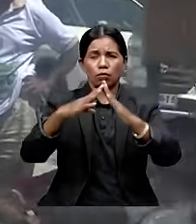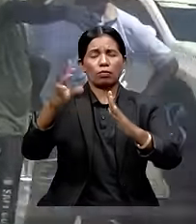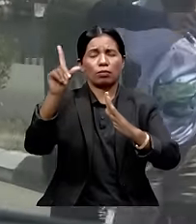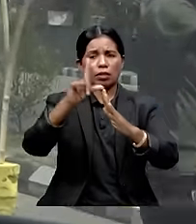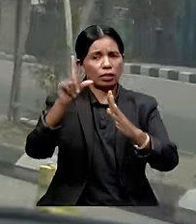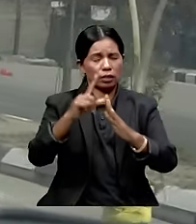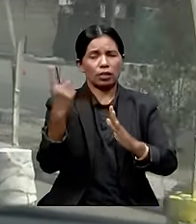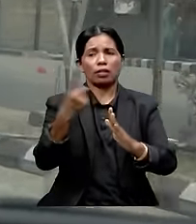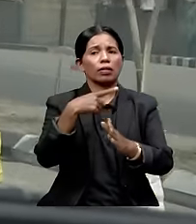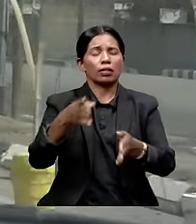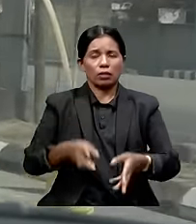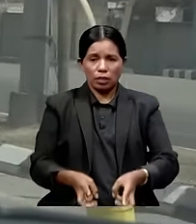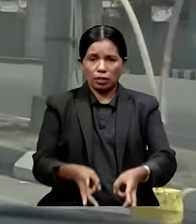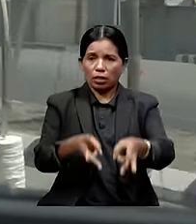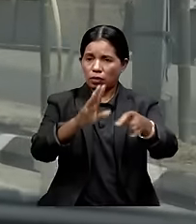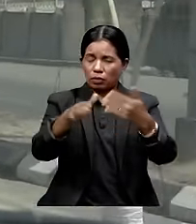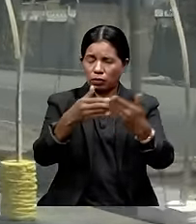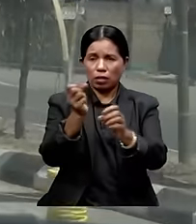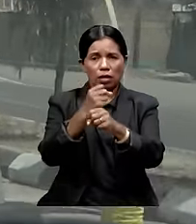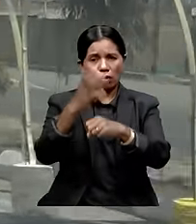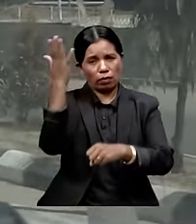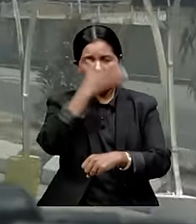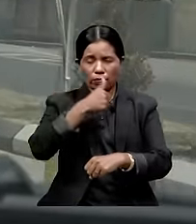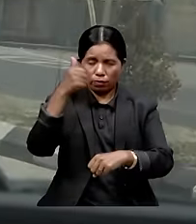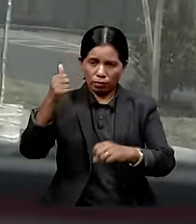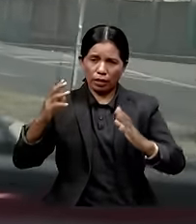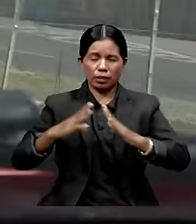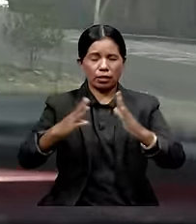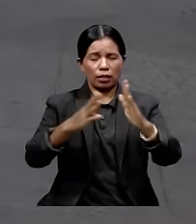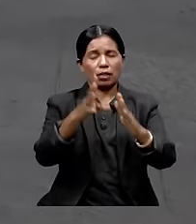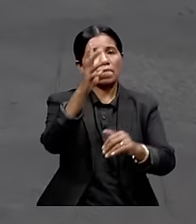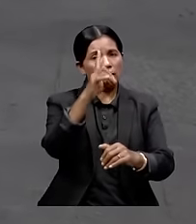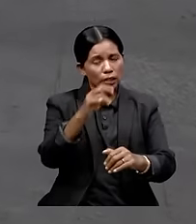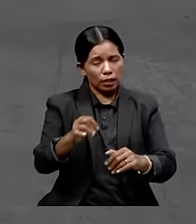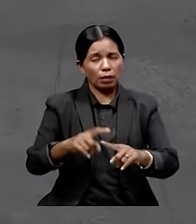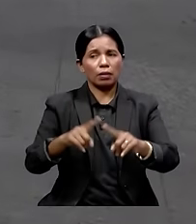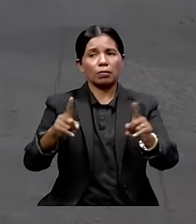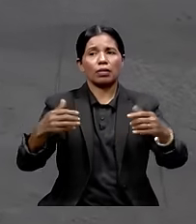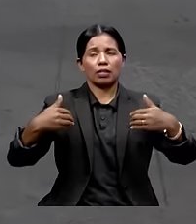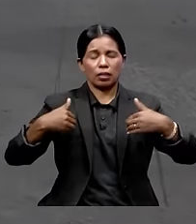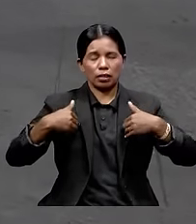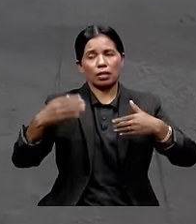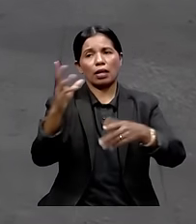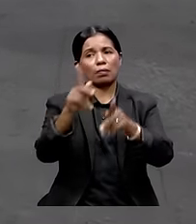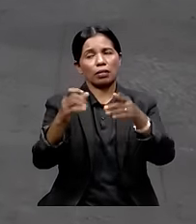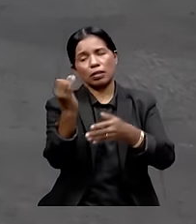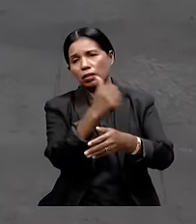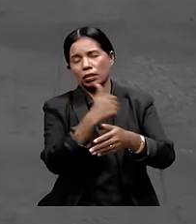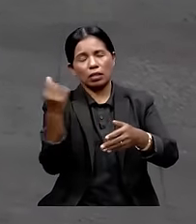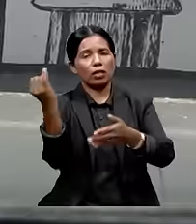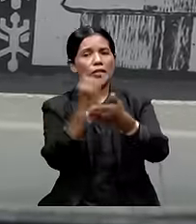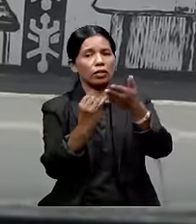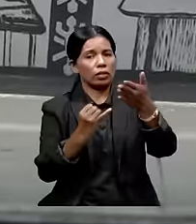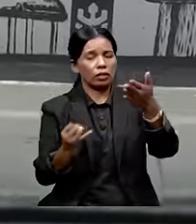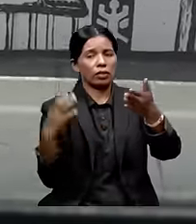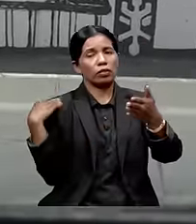Ia Estrada Protocolo Sira, Ho Dihalofurak Imazen Cidade Nian Atu Simu Papa, Mai be ia mos criatividade selu kusi zoven arte